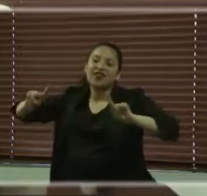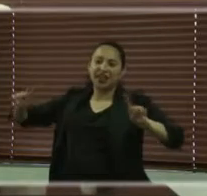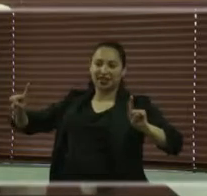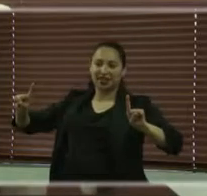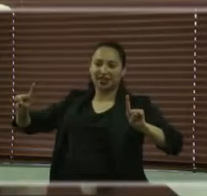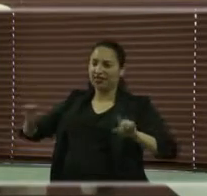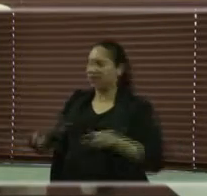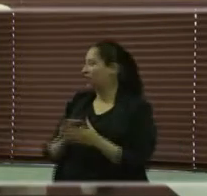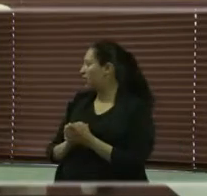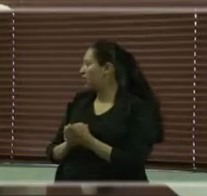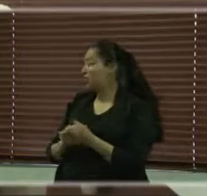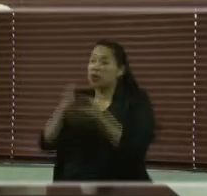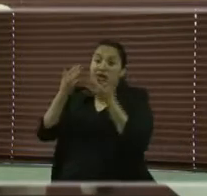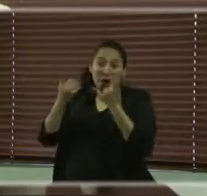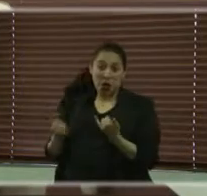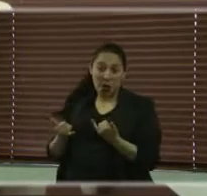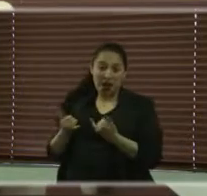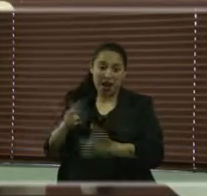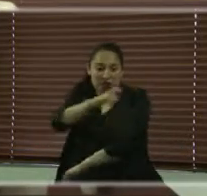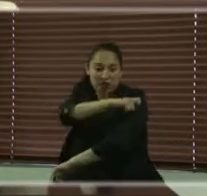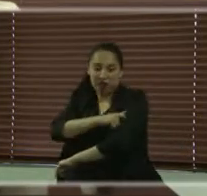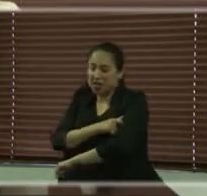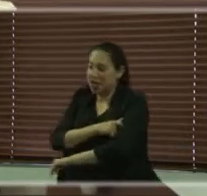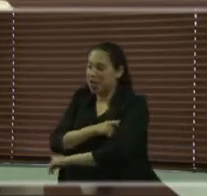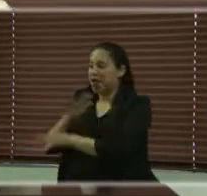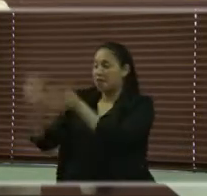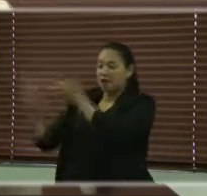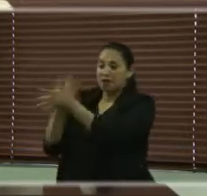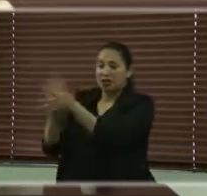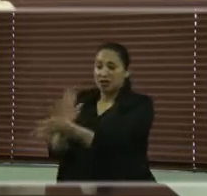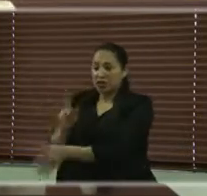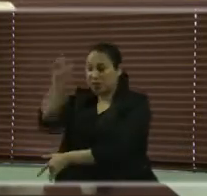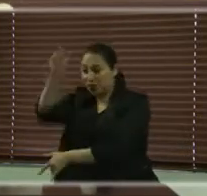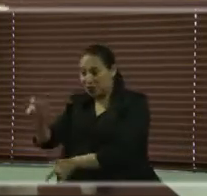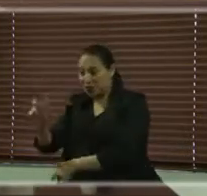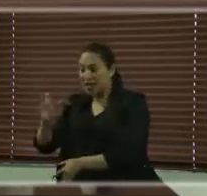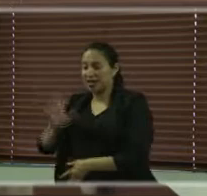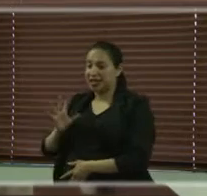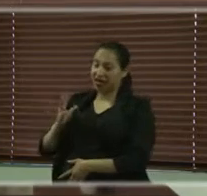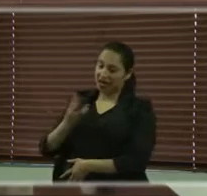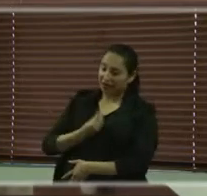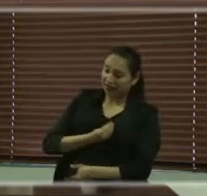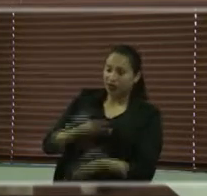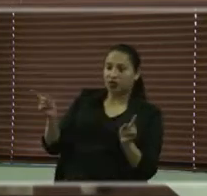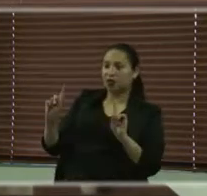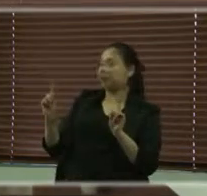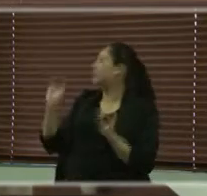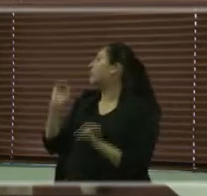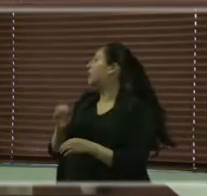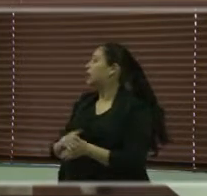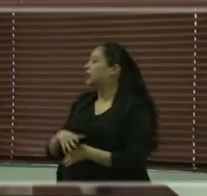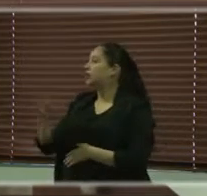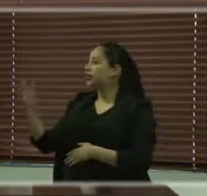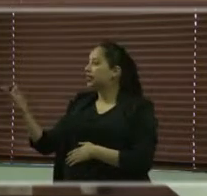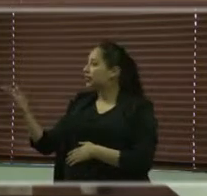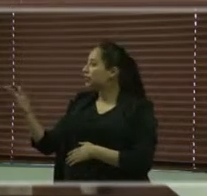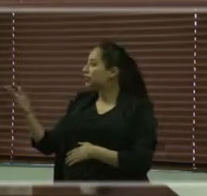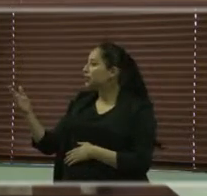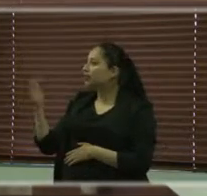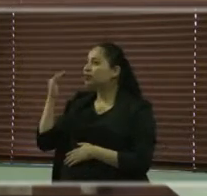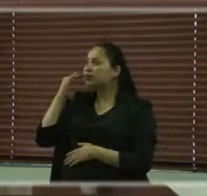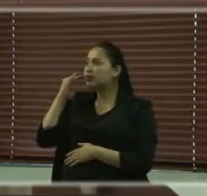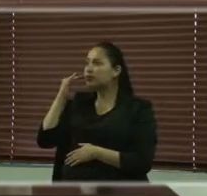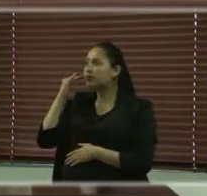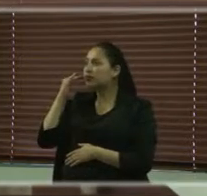sobre sobre población trans sí a lo que se refiere es a la imputación de una condición Que